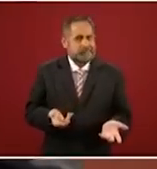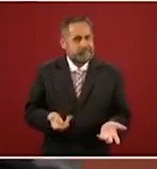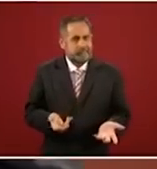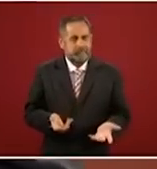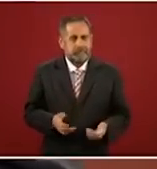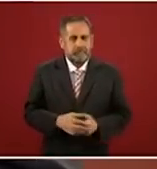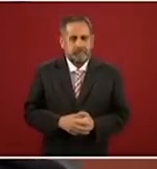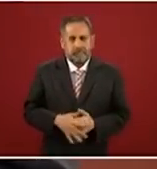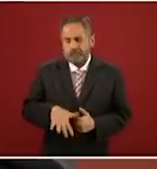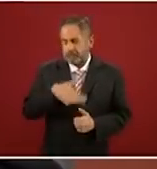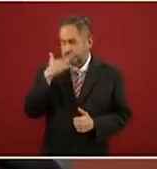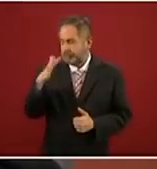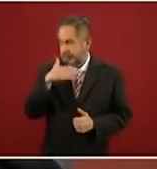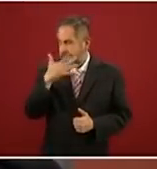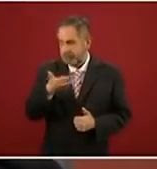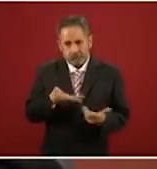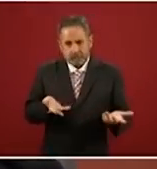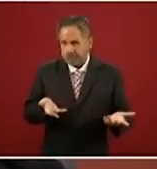corrupta